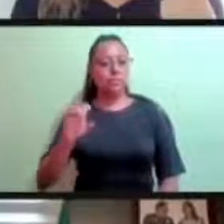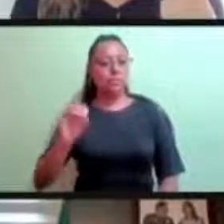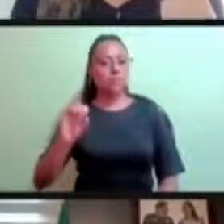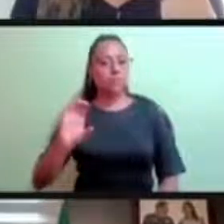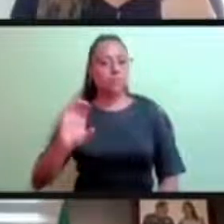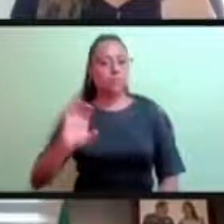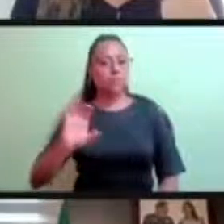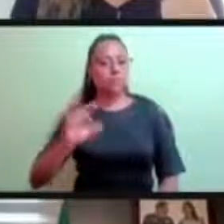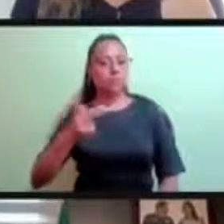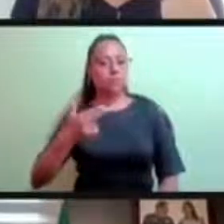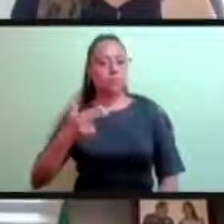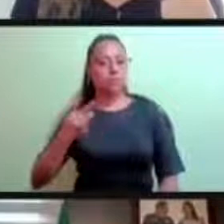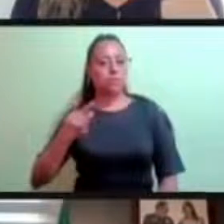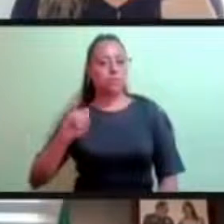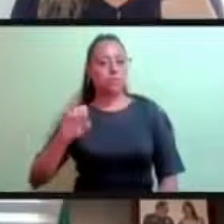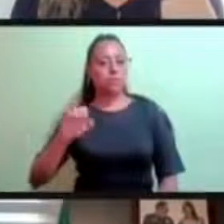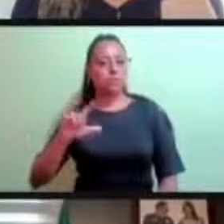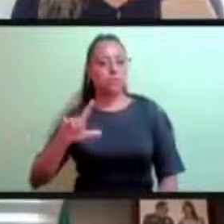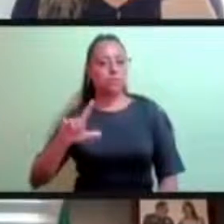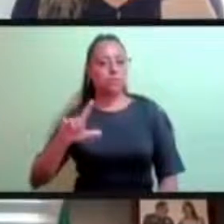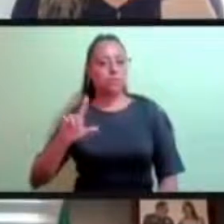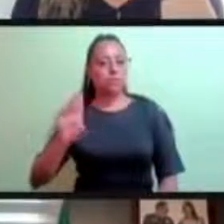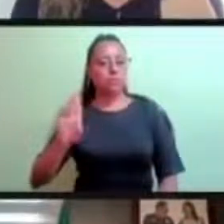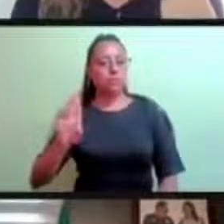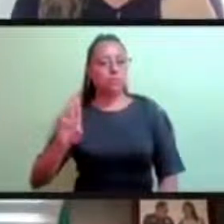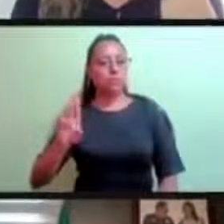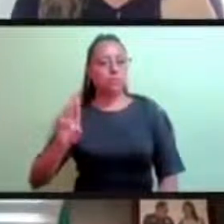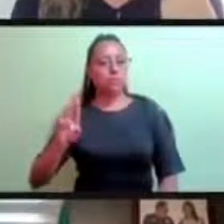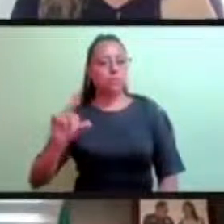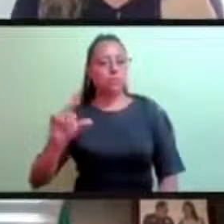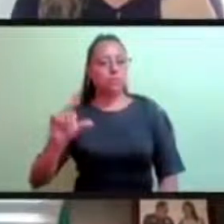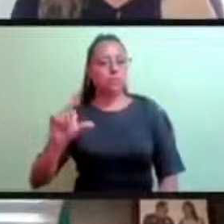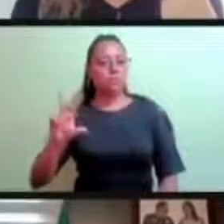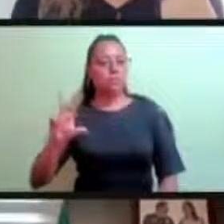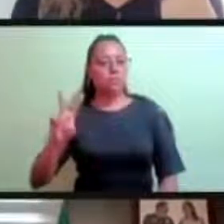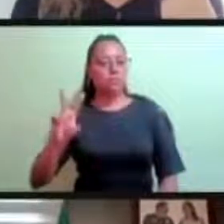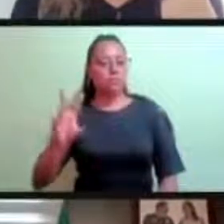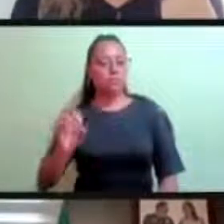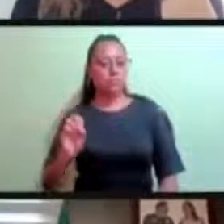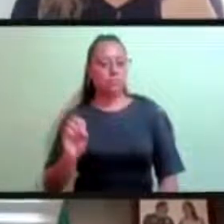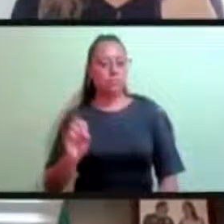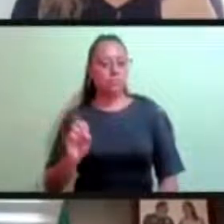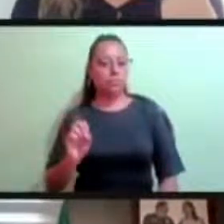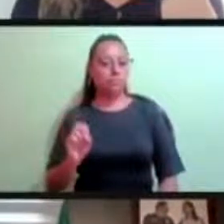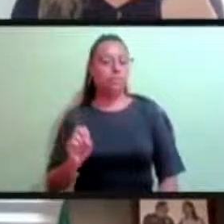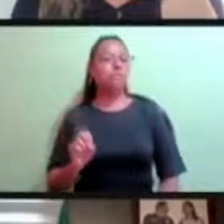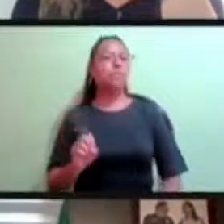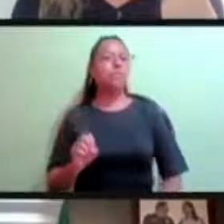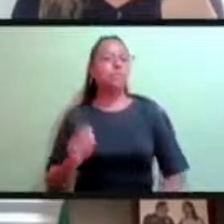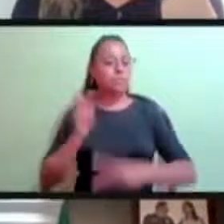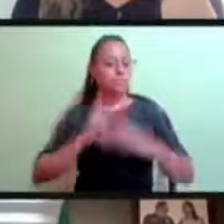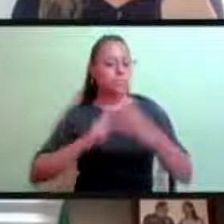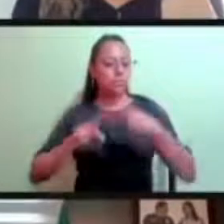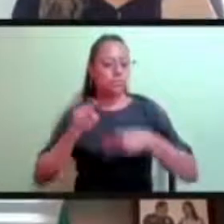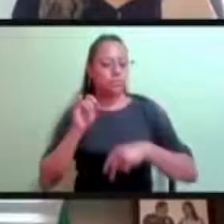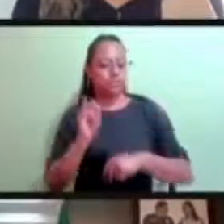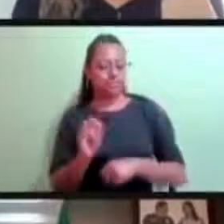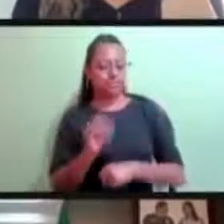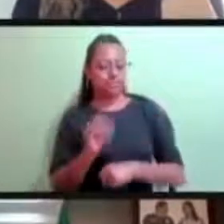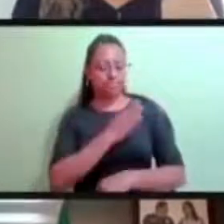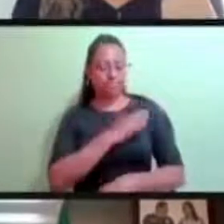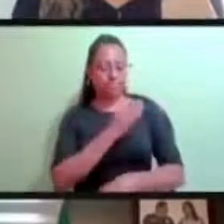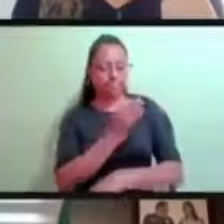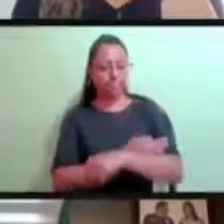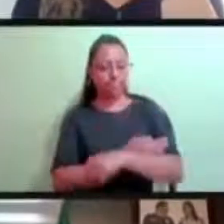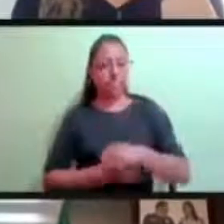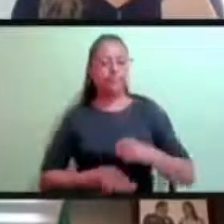como magistrado de la Sala Superior del Tribunal de Justicia Administrativa de la Ciudad de México. Esto tras reunirse hace pocos días